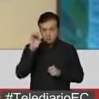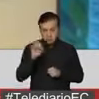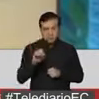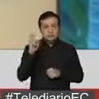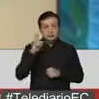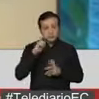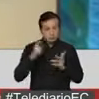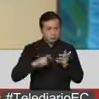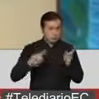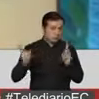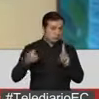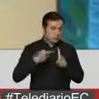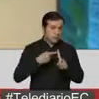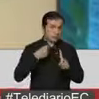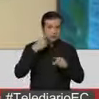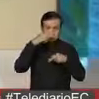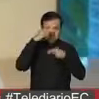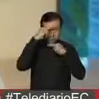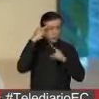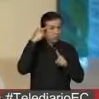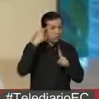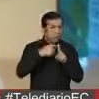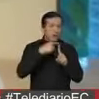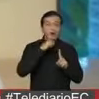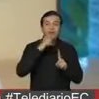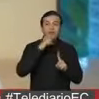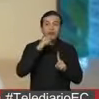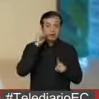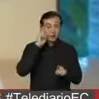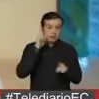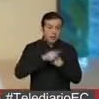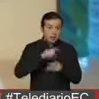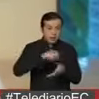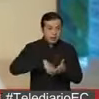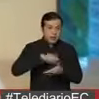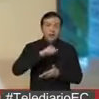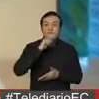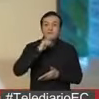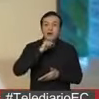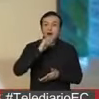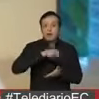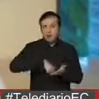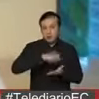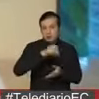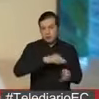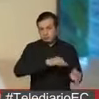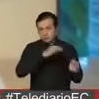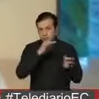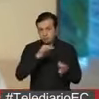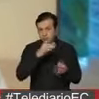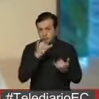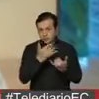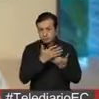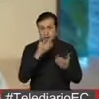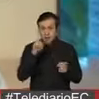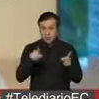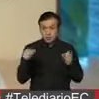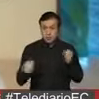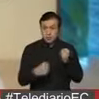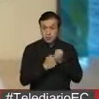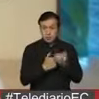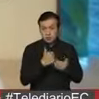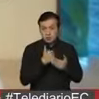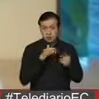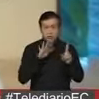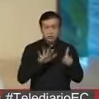es una primera buena noticia, pero todavía no se ha concretado. Tenemos que esperar ese proceso formal en el cual se adhieran otros tenedores, al menos